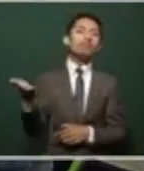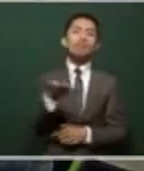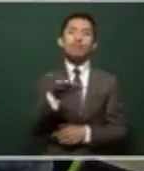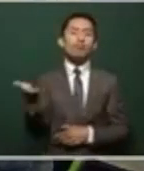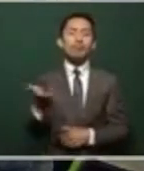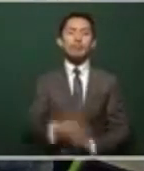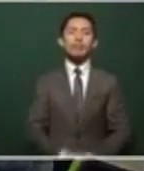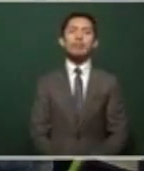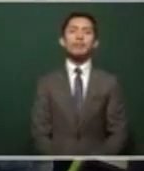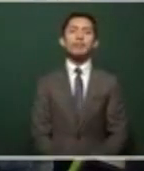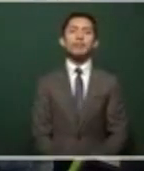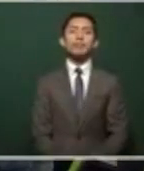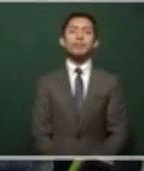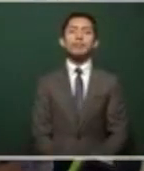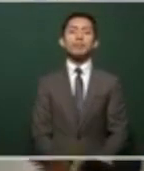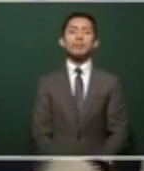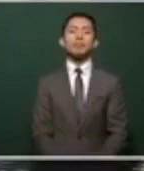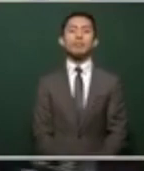De Hidalgo.